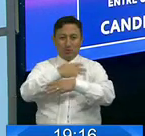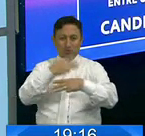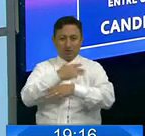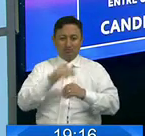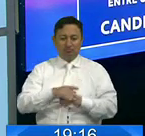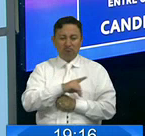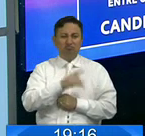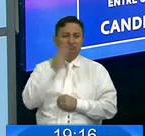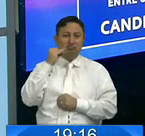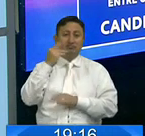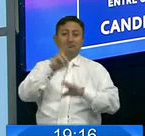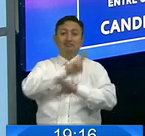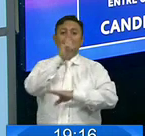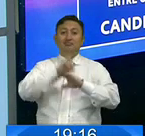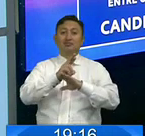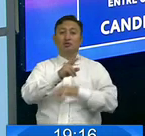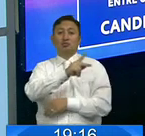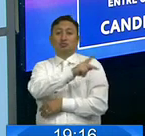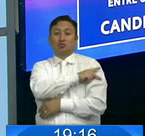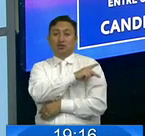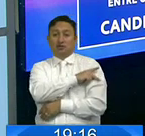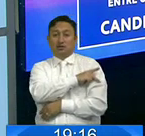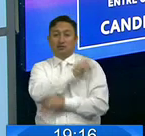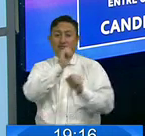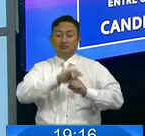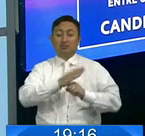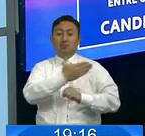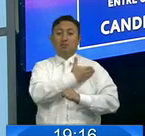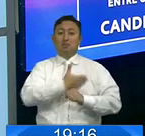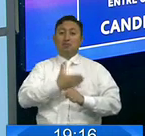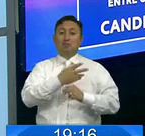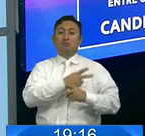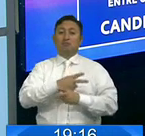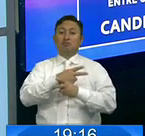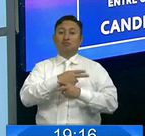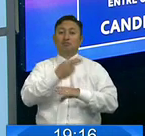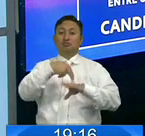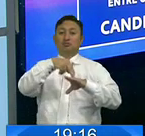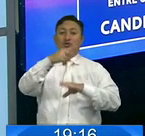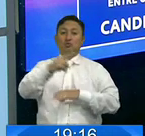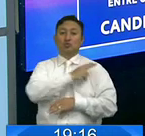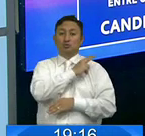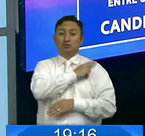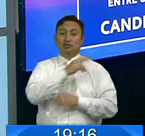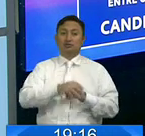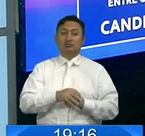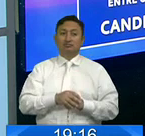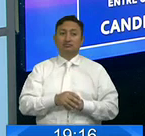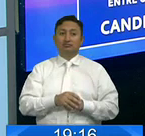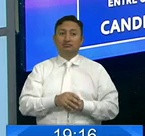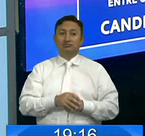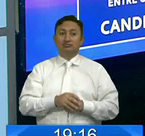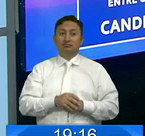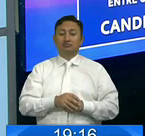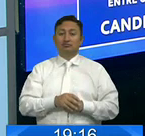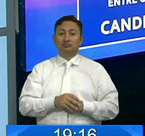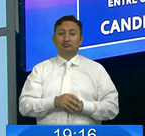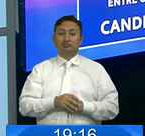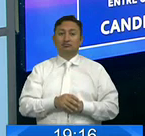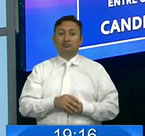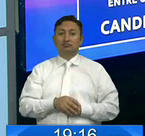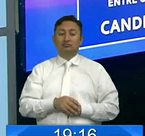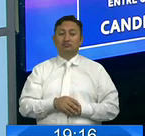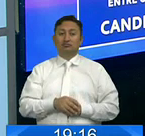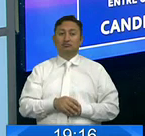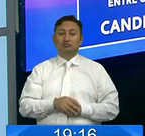experiencia. Rector de la Escuela Politécnica Nacional, presidente del Consejo Nacional de Universidades y Escuelas Politécnicas, CUNUEP, y del